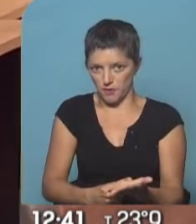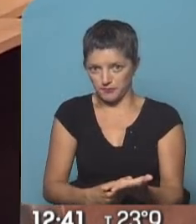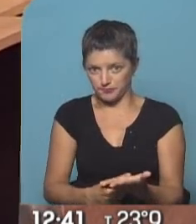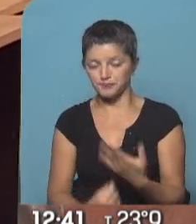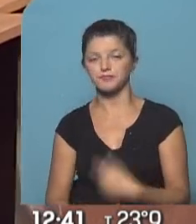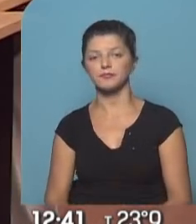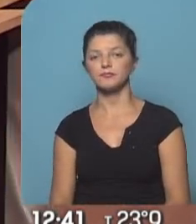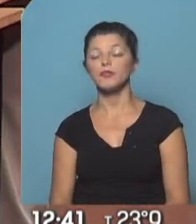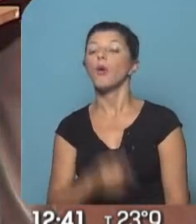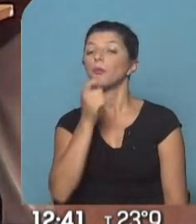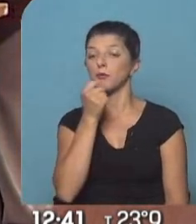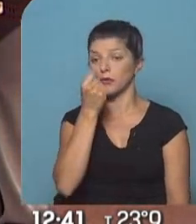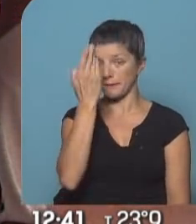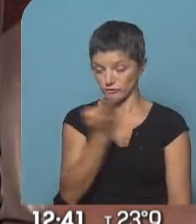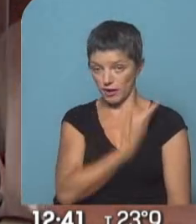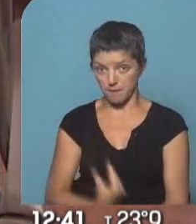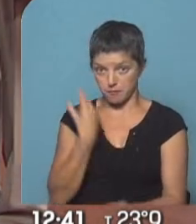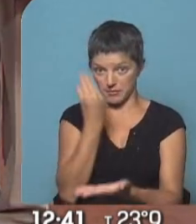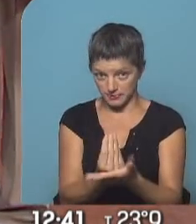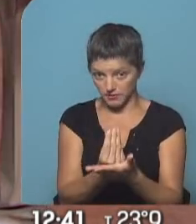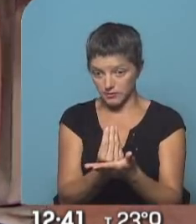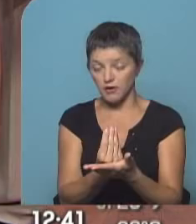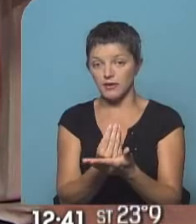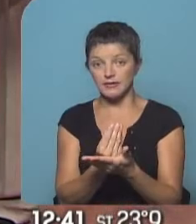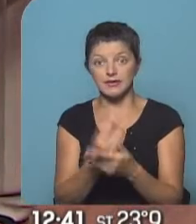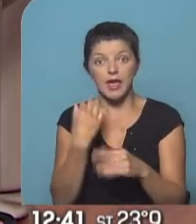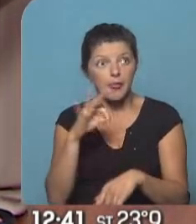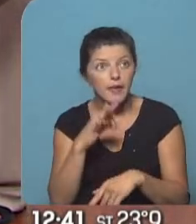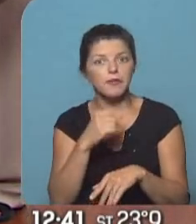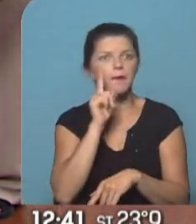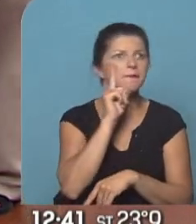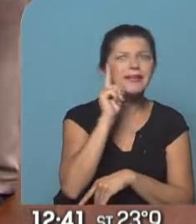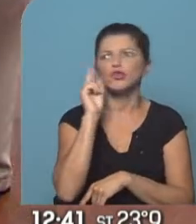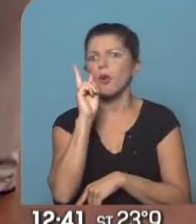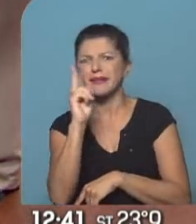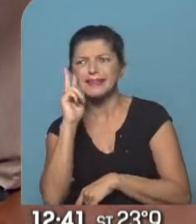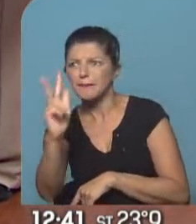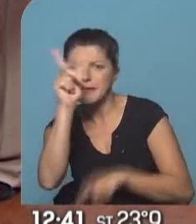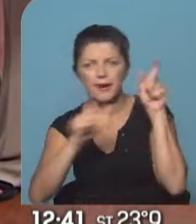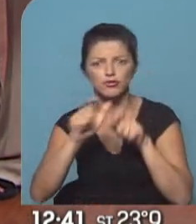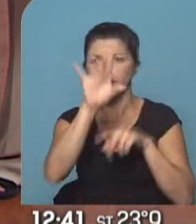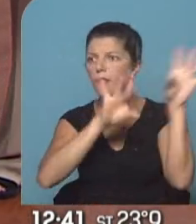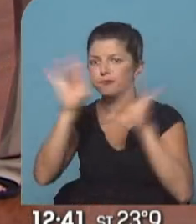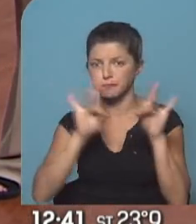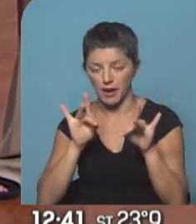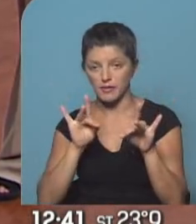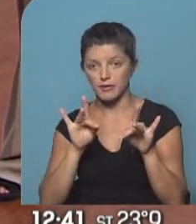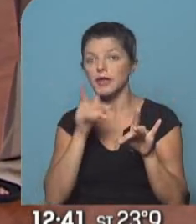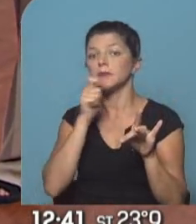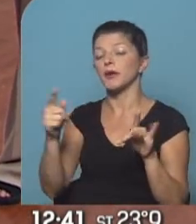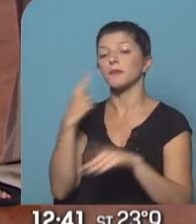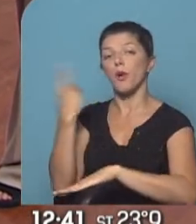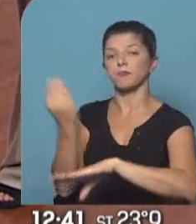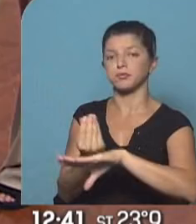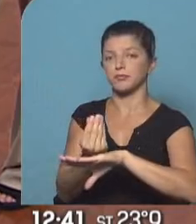nombrar, un presidente llega al gobierno y tiene que nombrar 1.000, 2.000, 3.000 cargos estratégicos y que rechaza de repente a un funcionario que le acercan a un posible candidato que no le